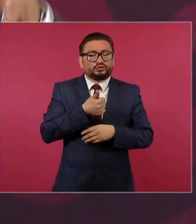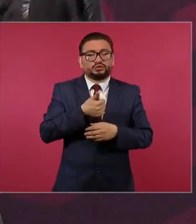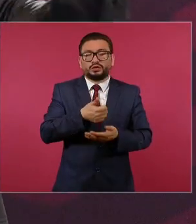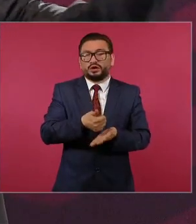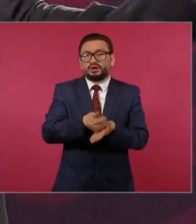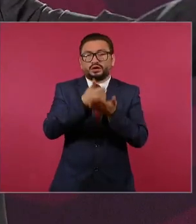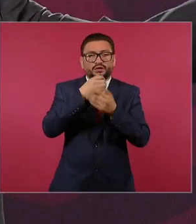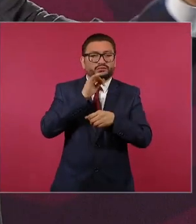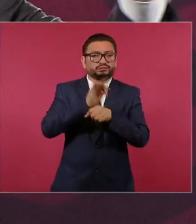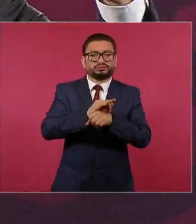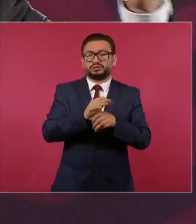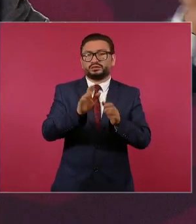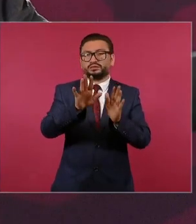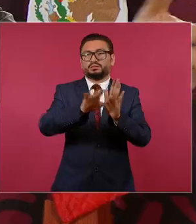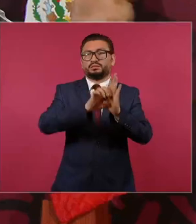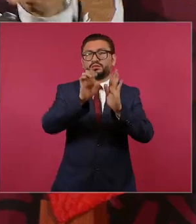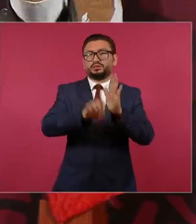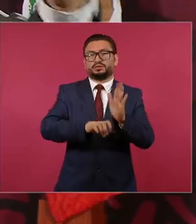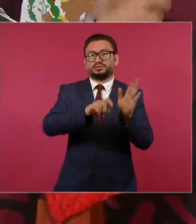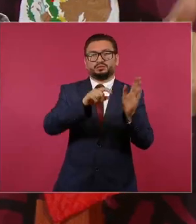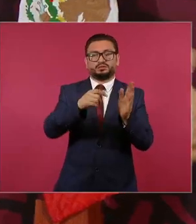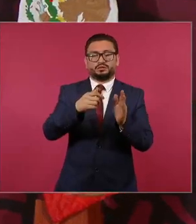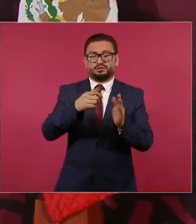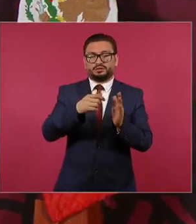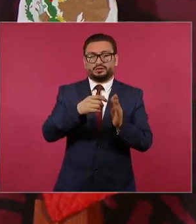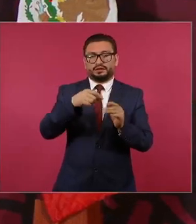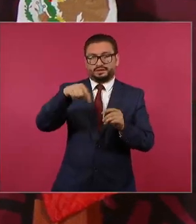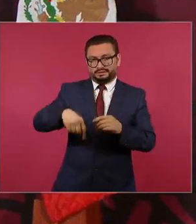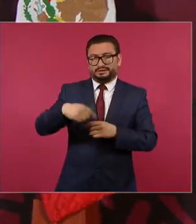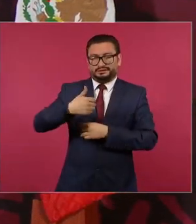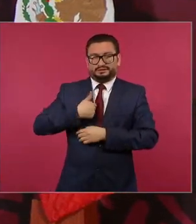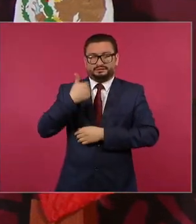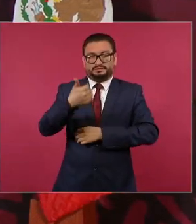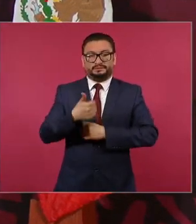Es como aquí, aprovechando.